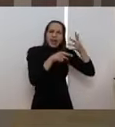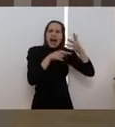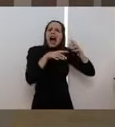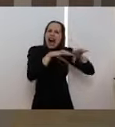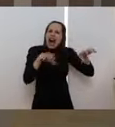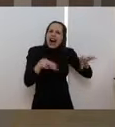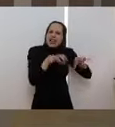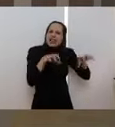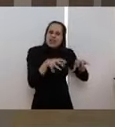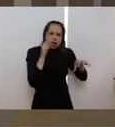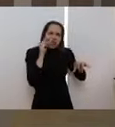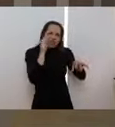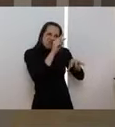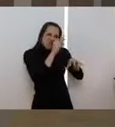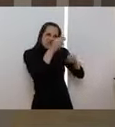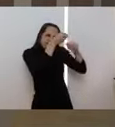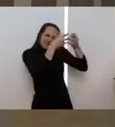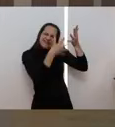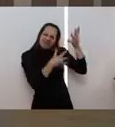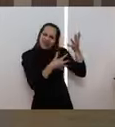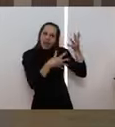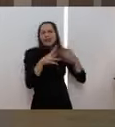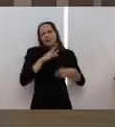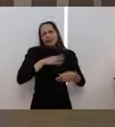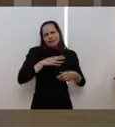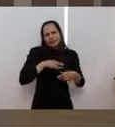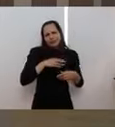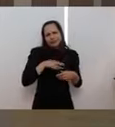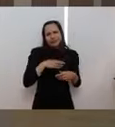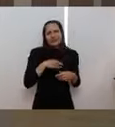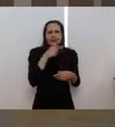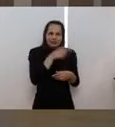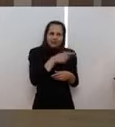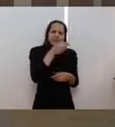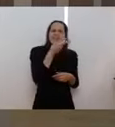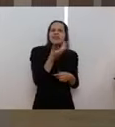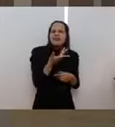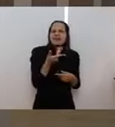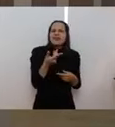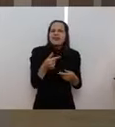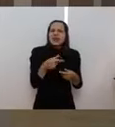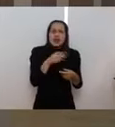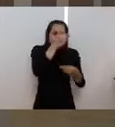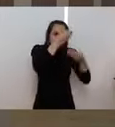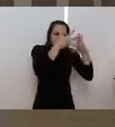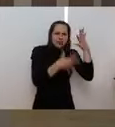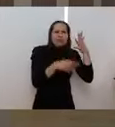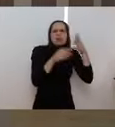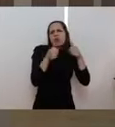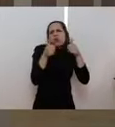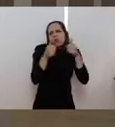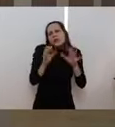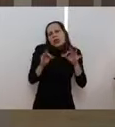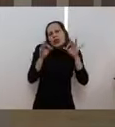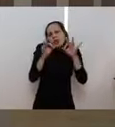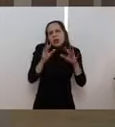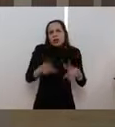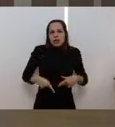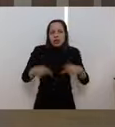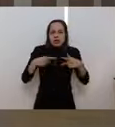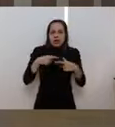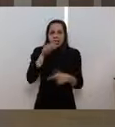que ustedes ven ahí y con satisfacción vemos que nuestros programas llevan a una buena sensación de calidad de vida superior al